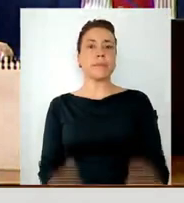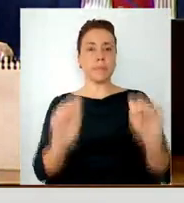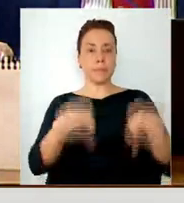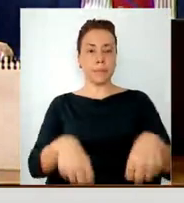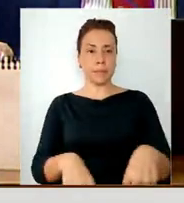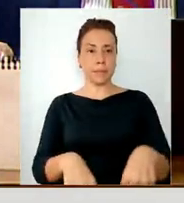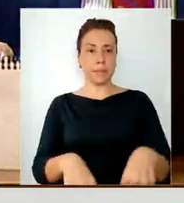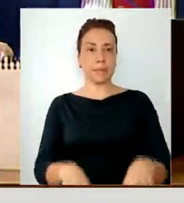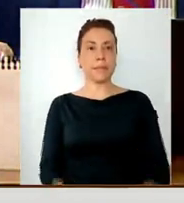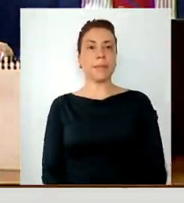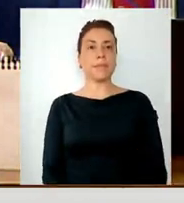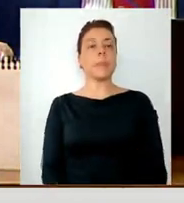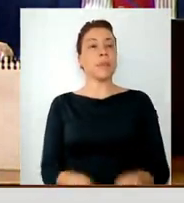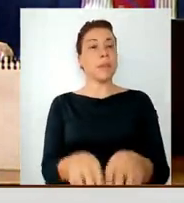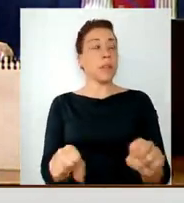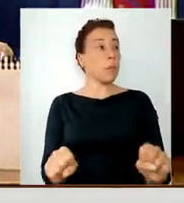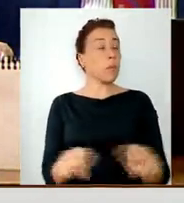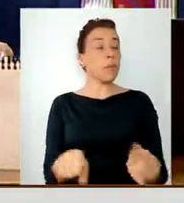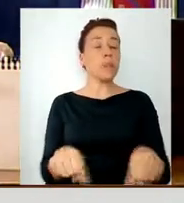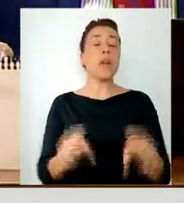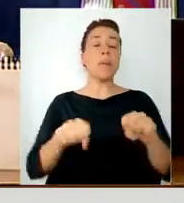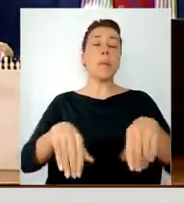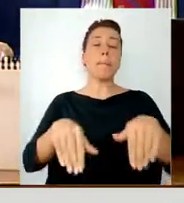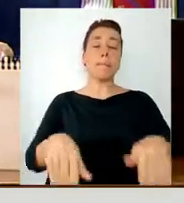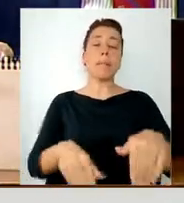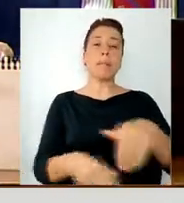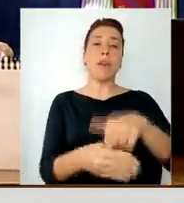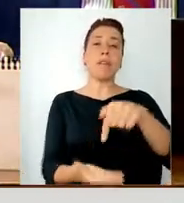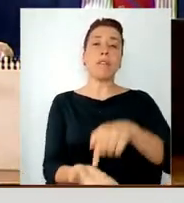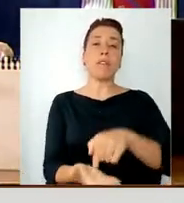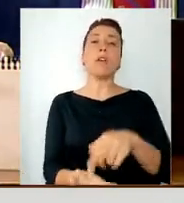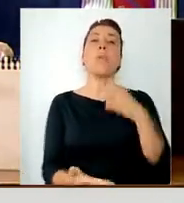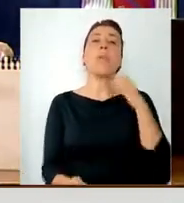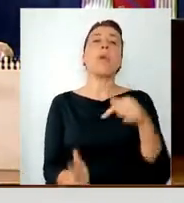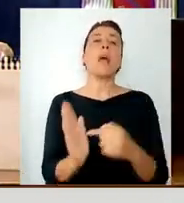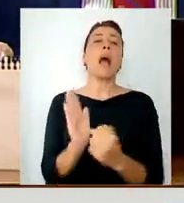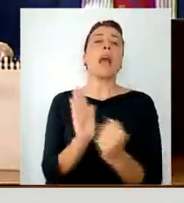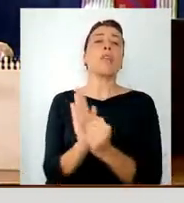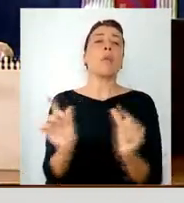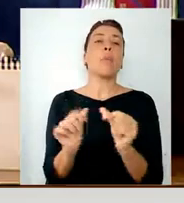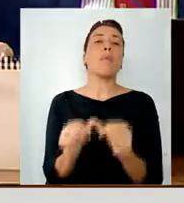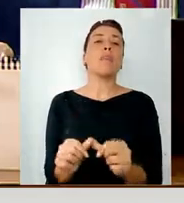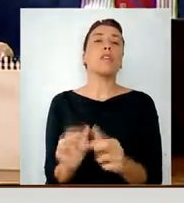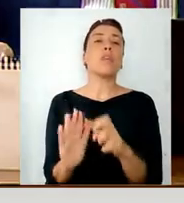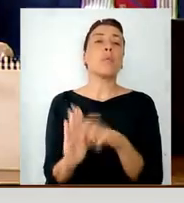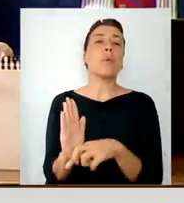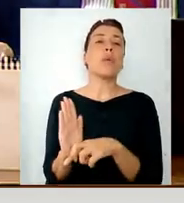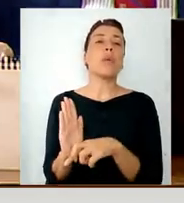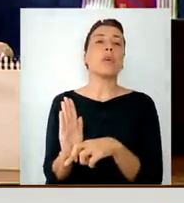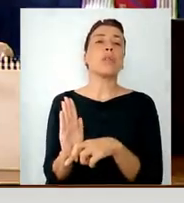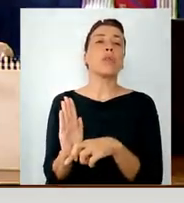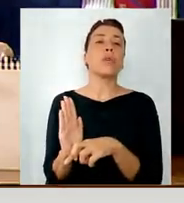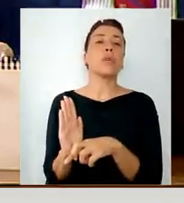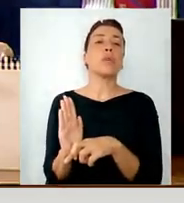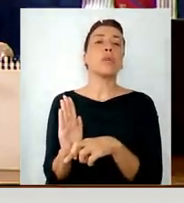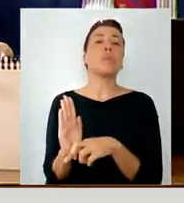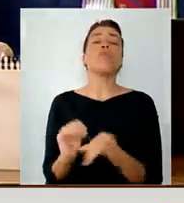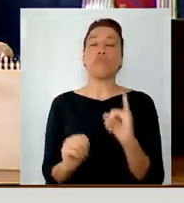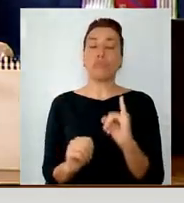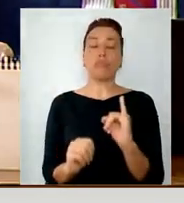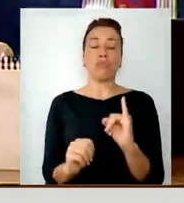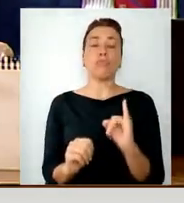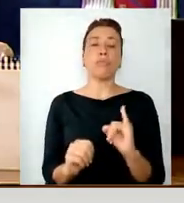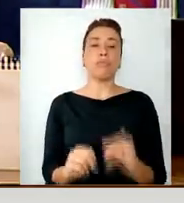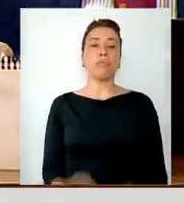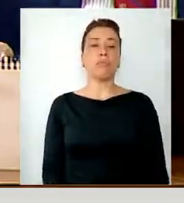daríamos por aprobado con la misma votación debido a que se trata del artículo transitorio del proyecto de acuerdo muy bien